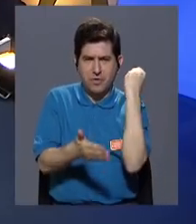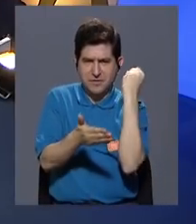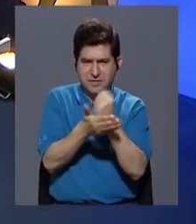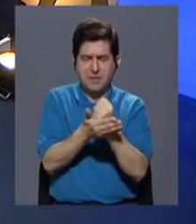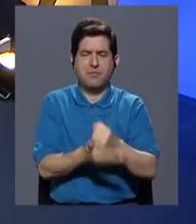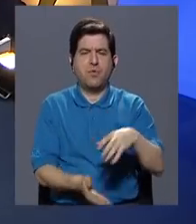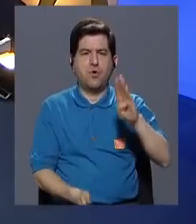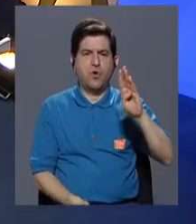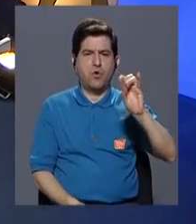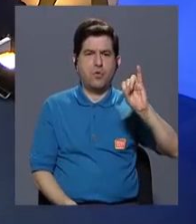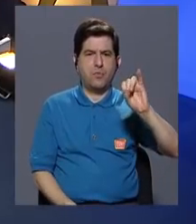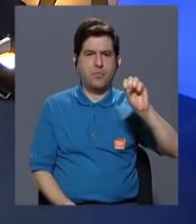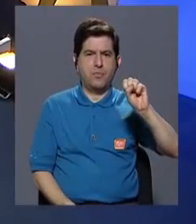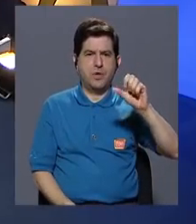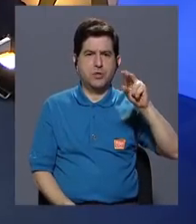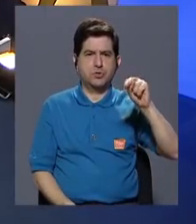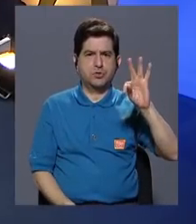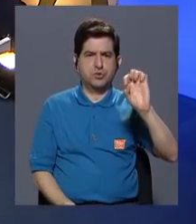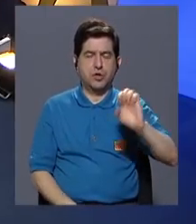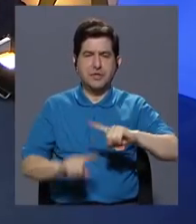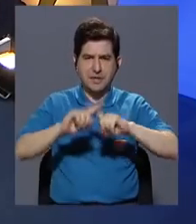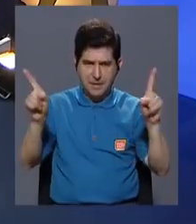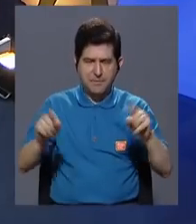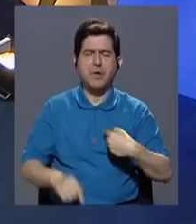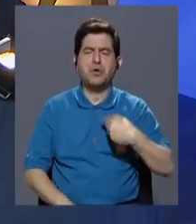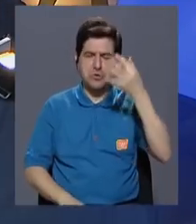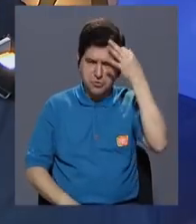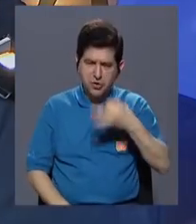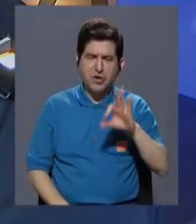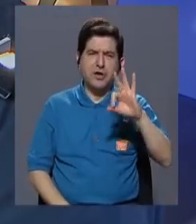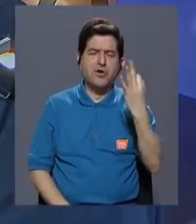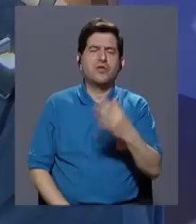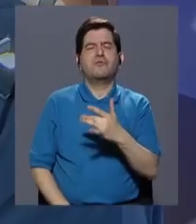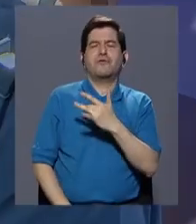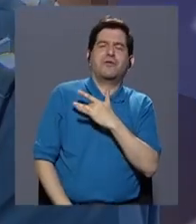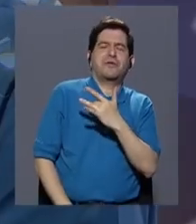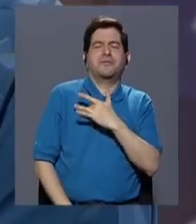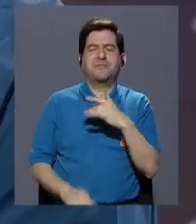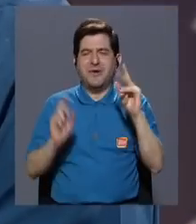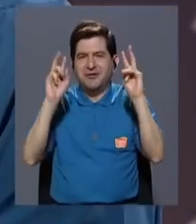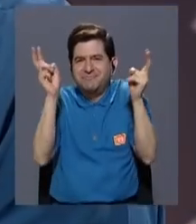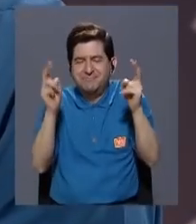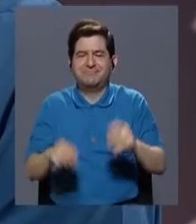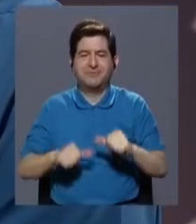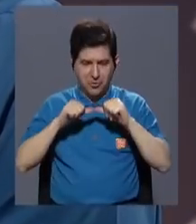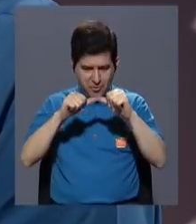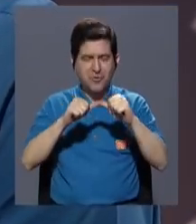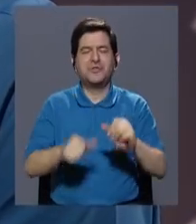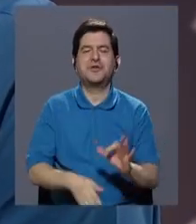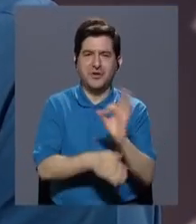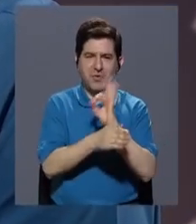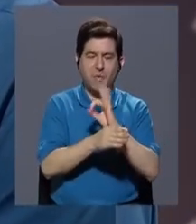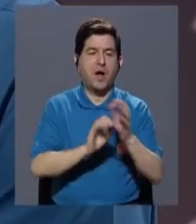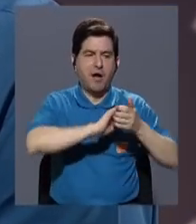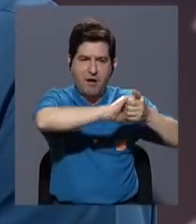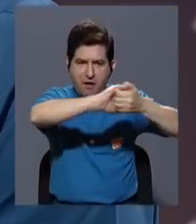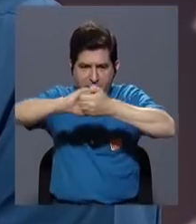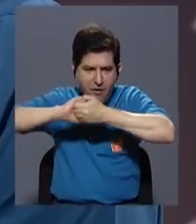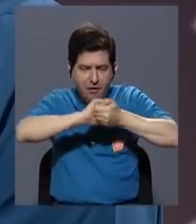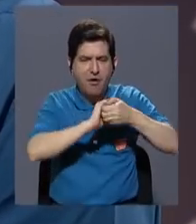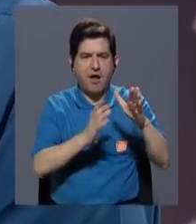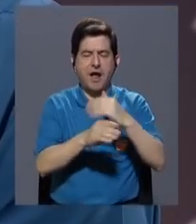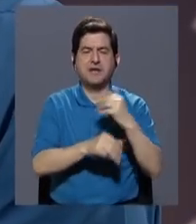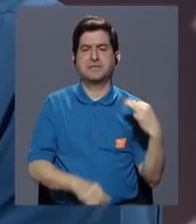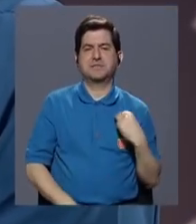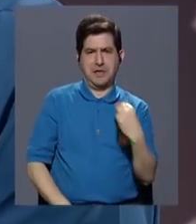con el logo o con el nombre de bisonte yo sí creo que horizonte de alguna manera sigue de una manera muy romántica y creo que sigue existiendo a través de la